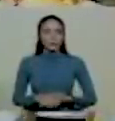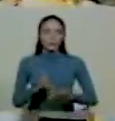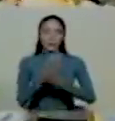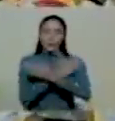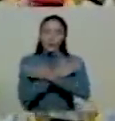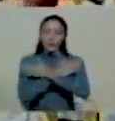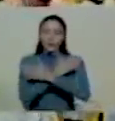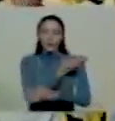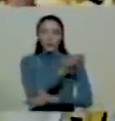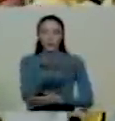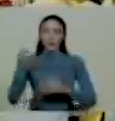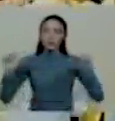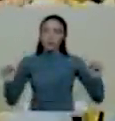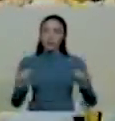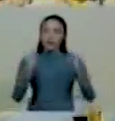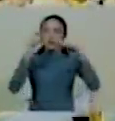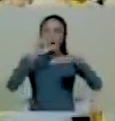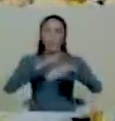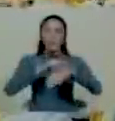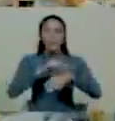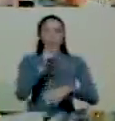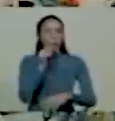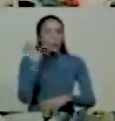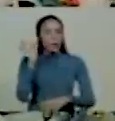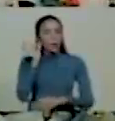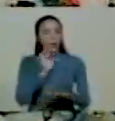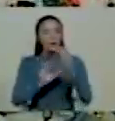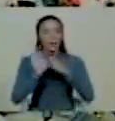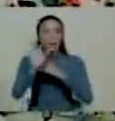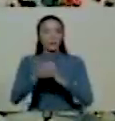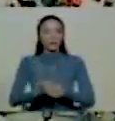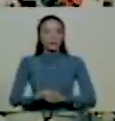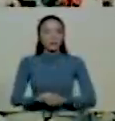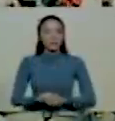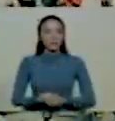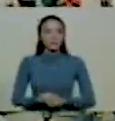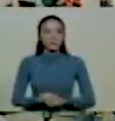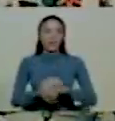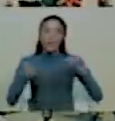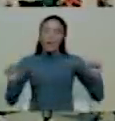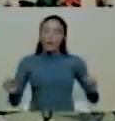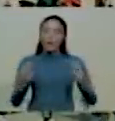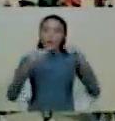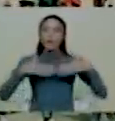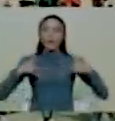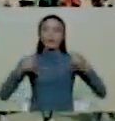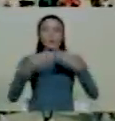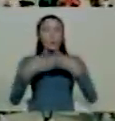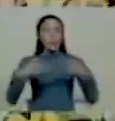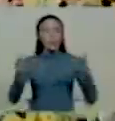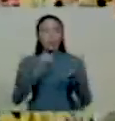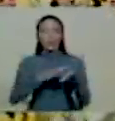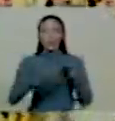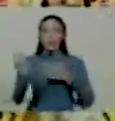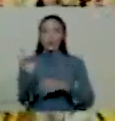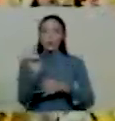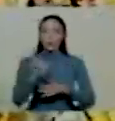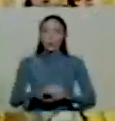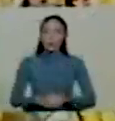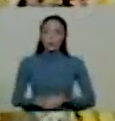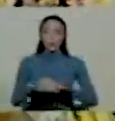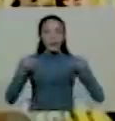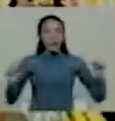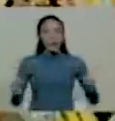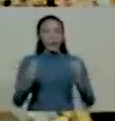patria bolivariana. ¡Que vivan los médicos y médicas de la República! ¡Que viva la salud pública de Venezuela! ¡Que viva